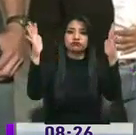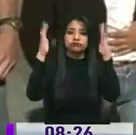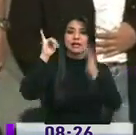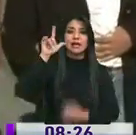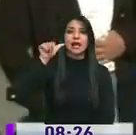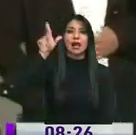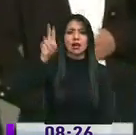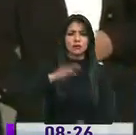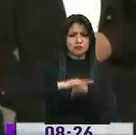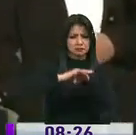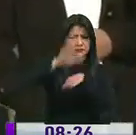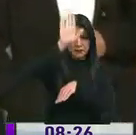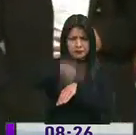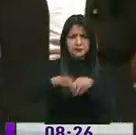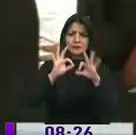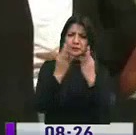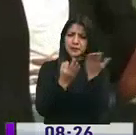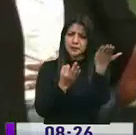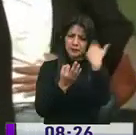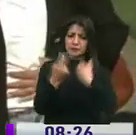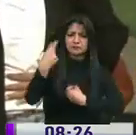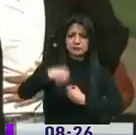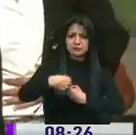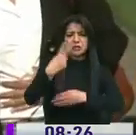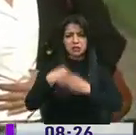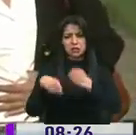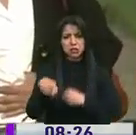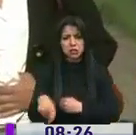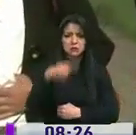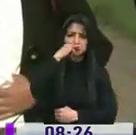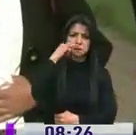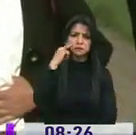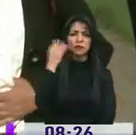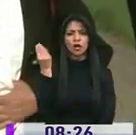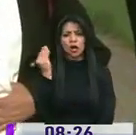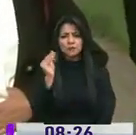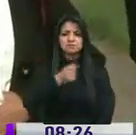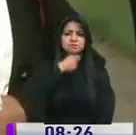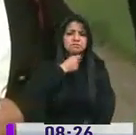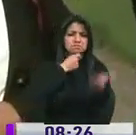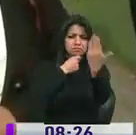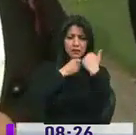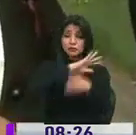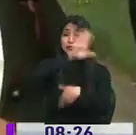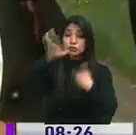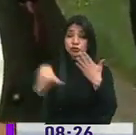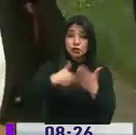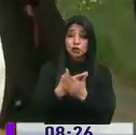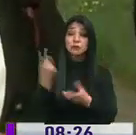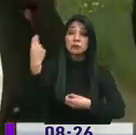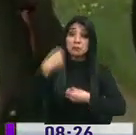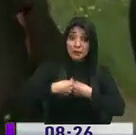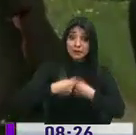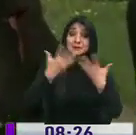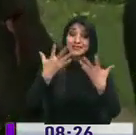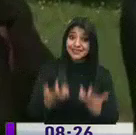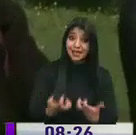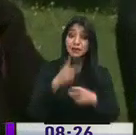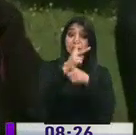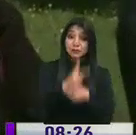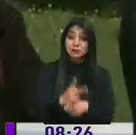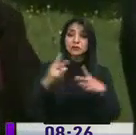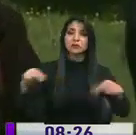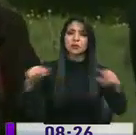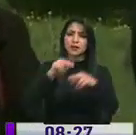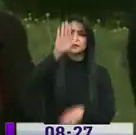Invitamos a que vengan todas las familias, a que vengan con los niños, con los jóvenes, con los ancianos, todos los que puedan moverse y quieran y protejan la